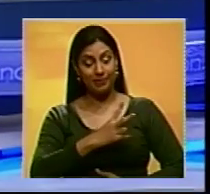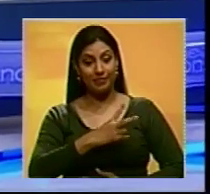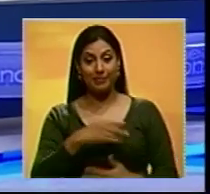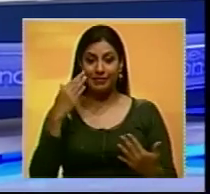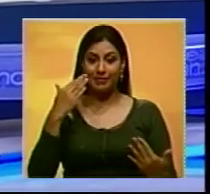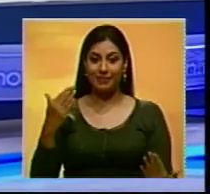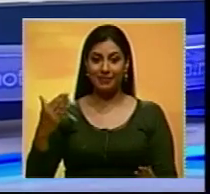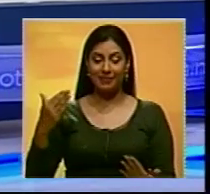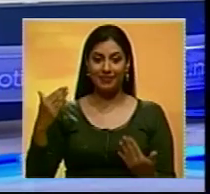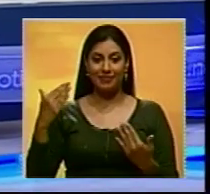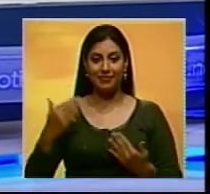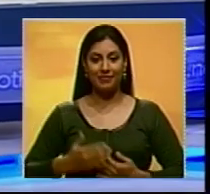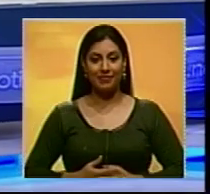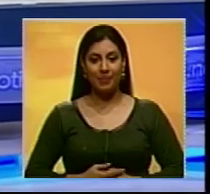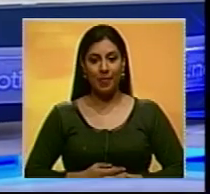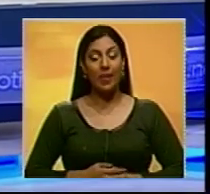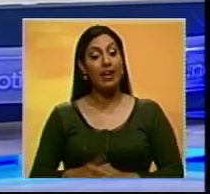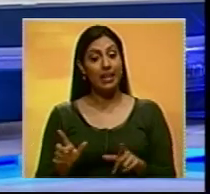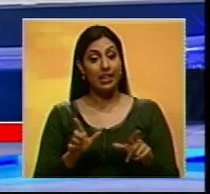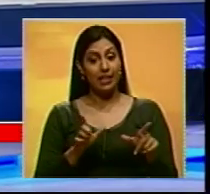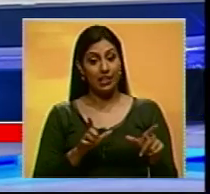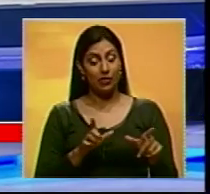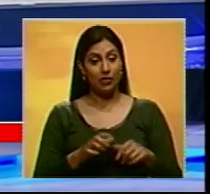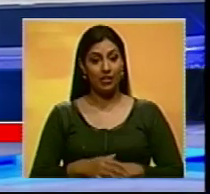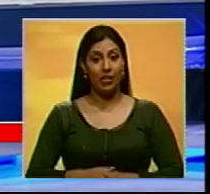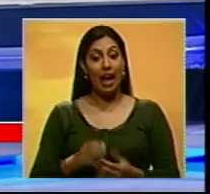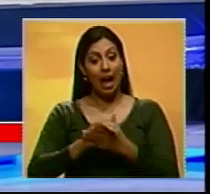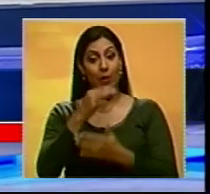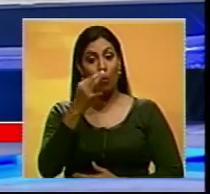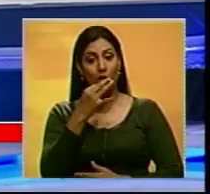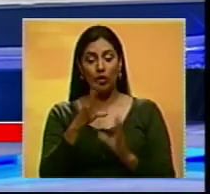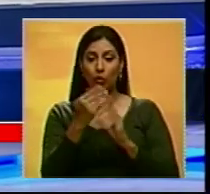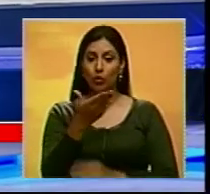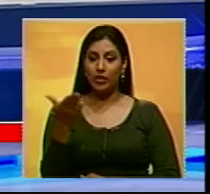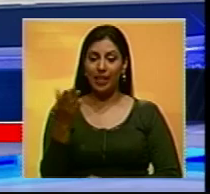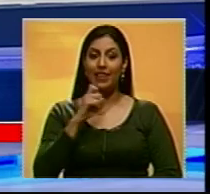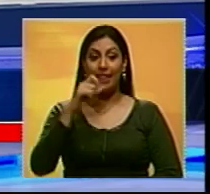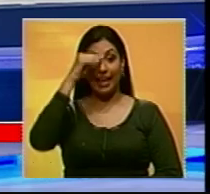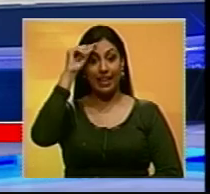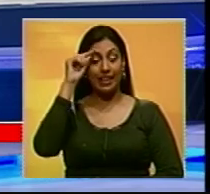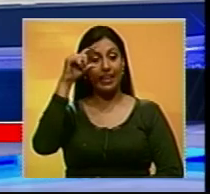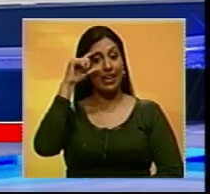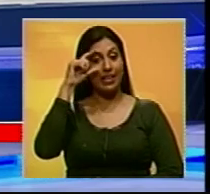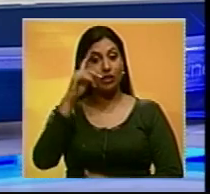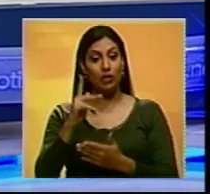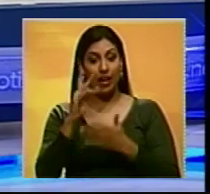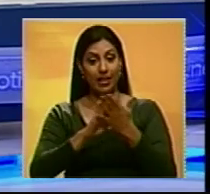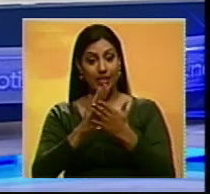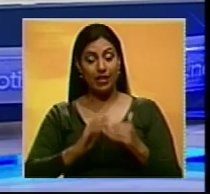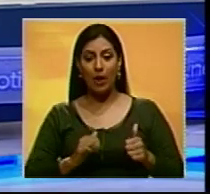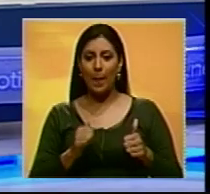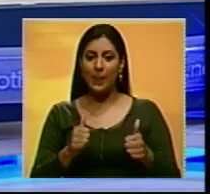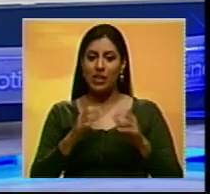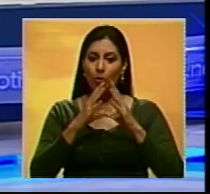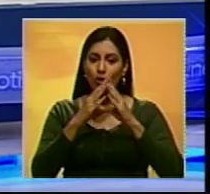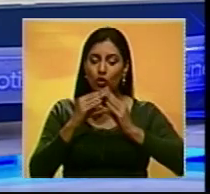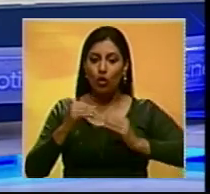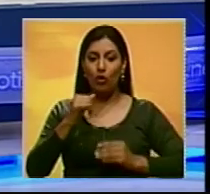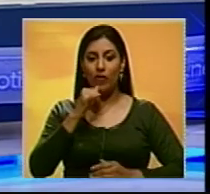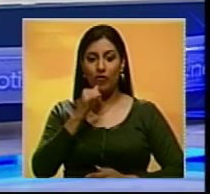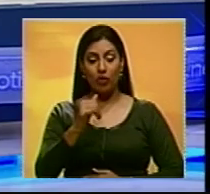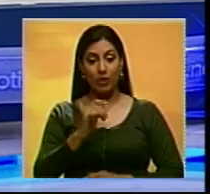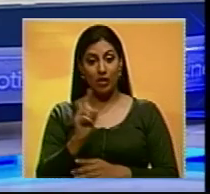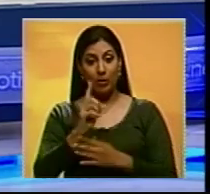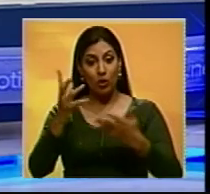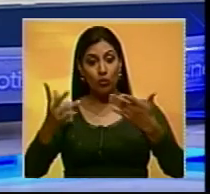presente emisión de su noticiero Venevisión. Ya estamos listos. Amigos, buenas tardes para todos. Andreina Yepes, quien les habla, Néstor Brito Landa. Vamos a iniciar con las